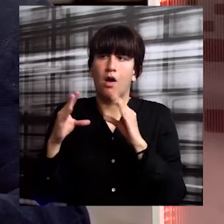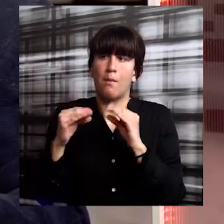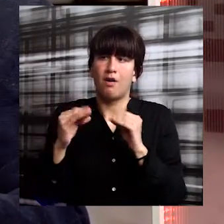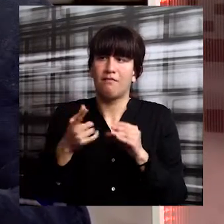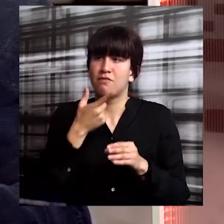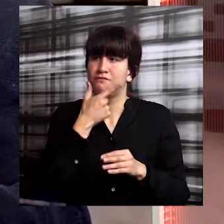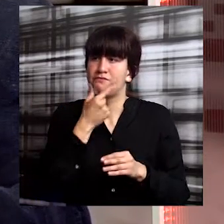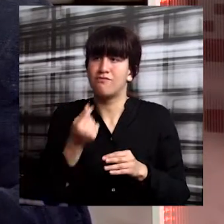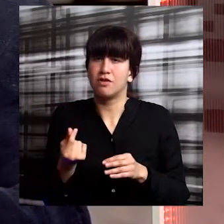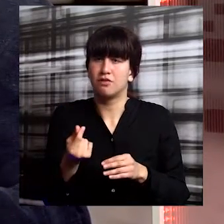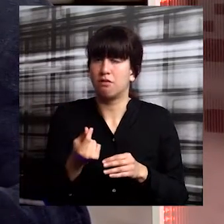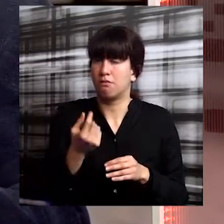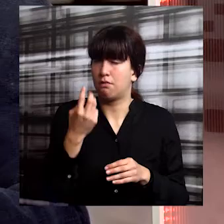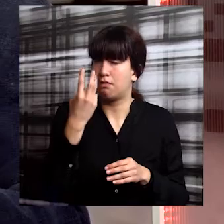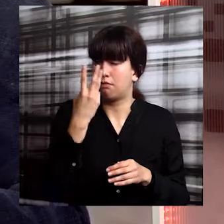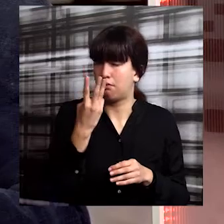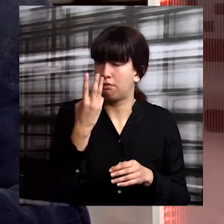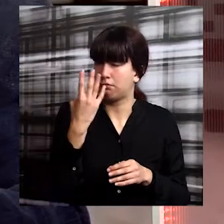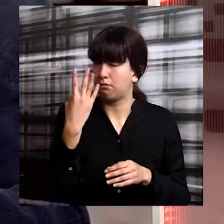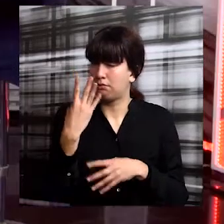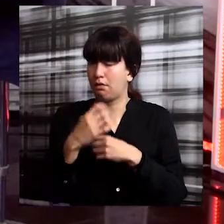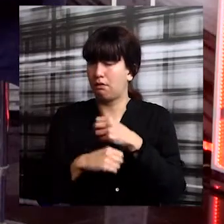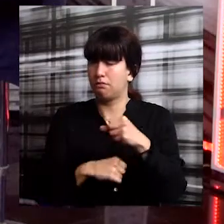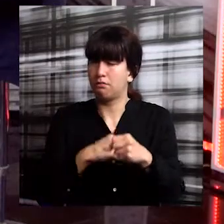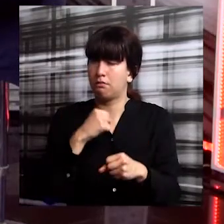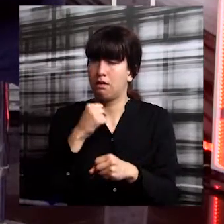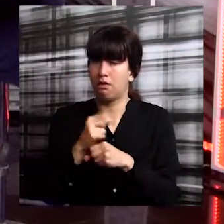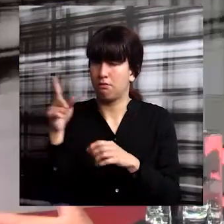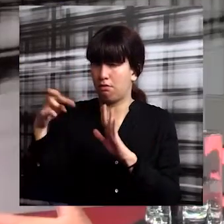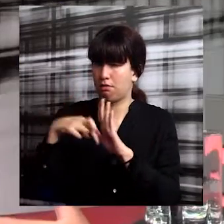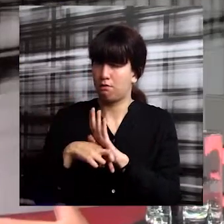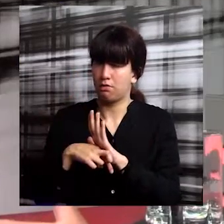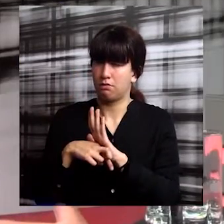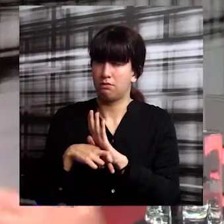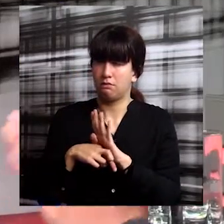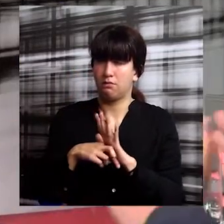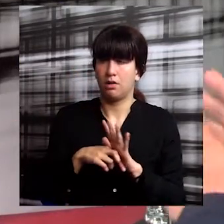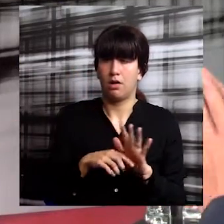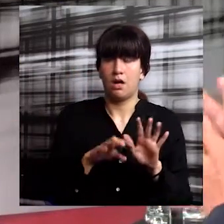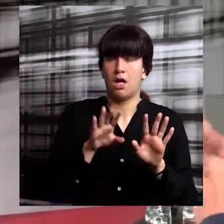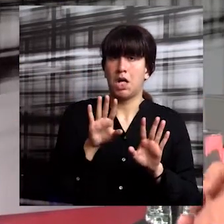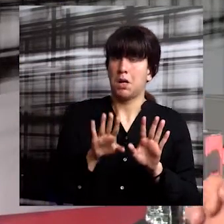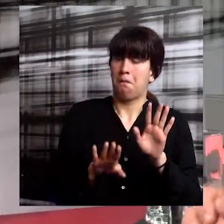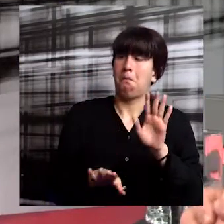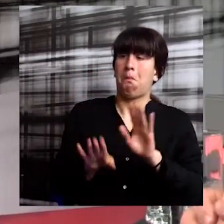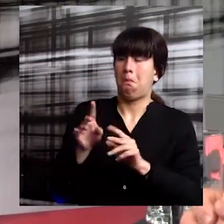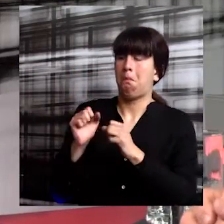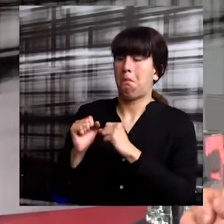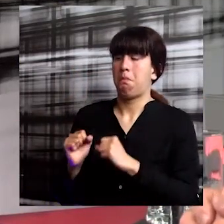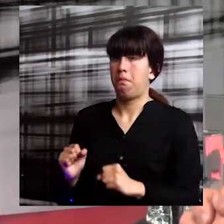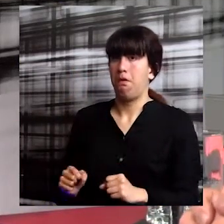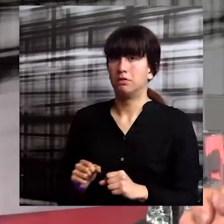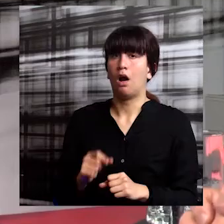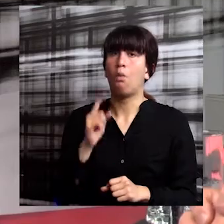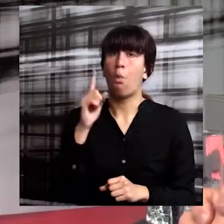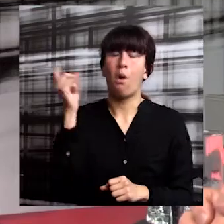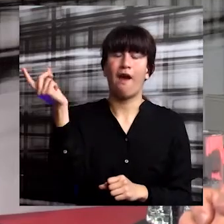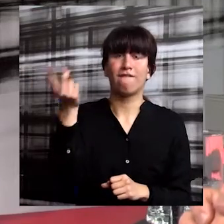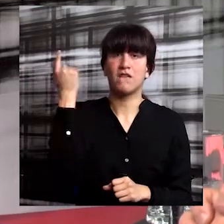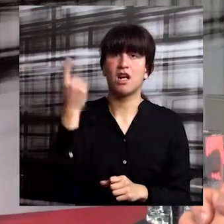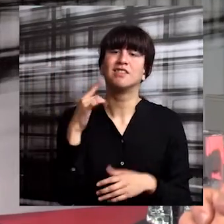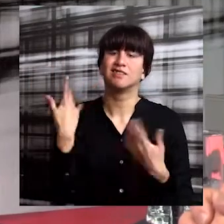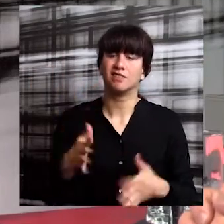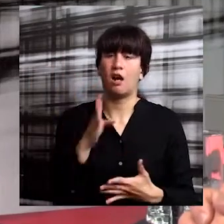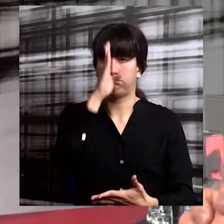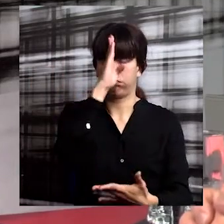4 años, ¿podríamos hablar? Probablemente una vez que se toma la decisión. El proceso de licitación dura aproximadamente, en un proyecto de esta envergadura,